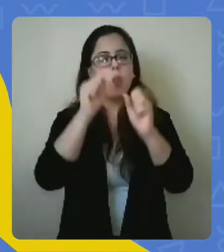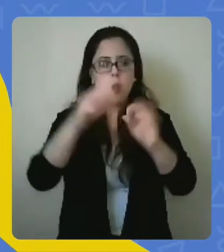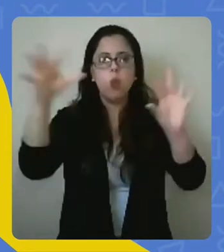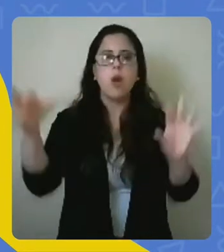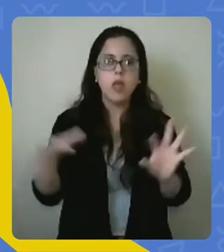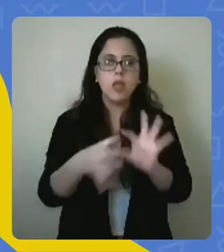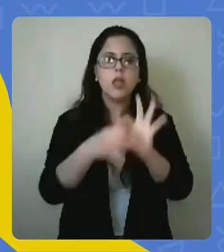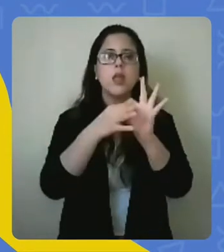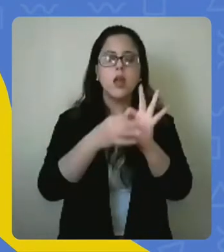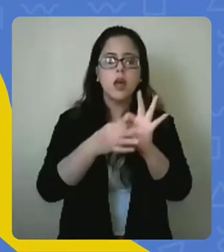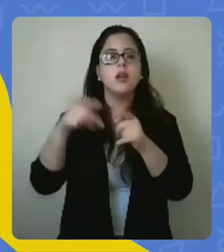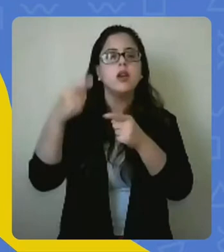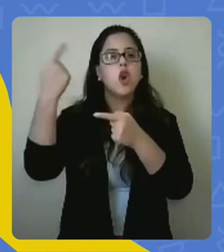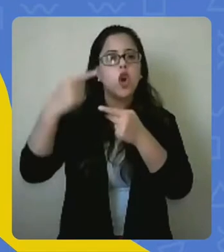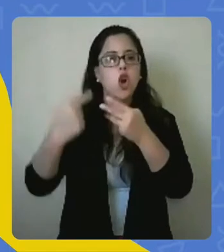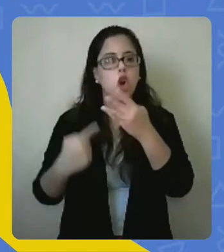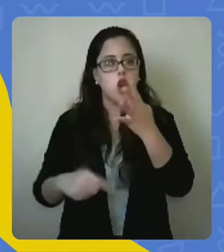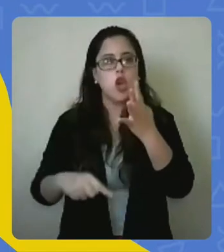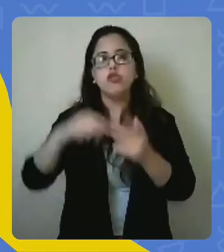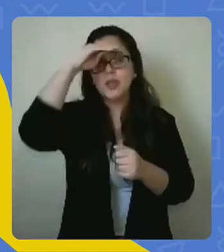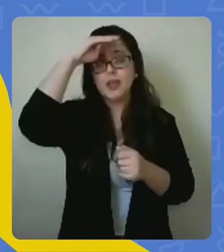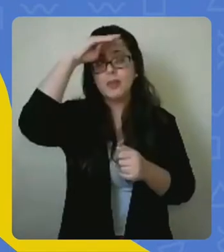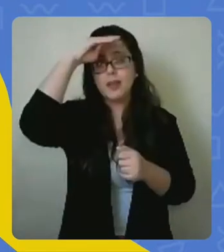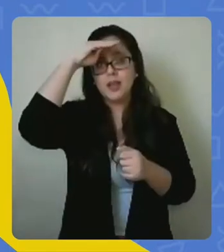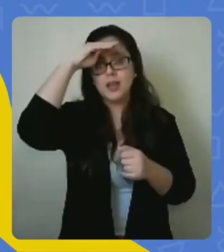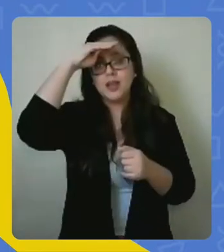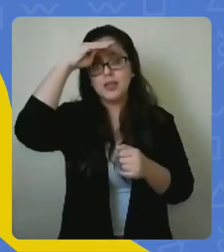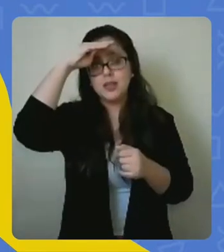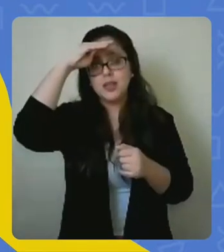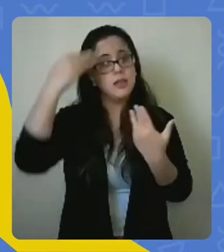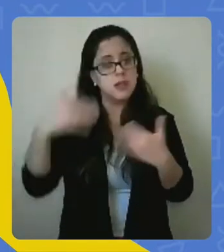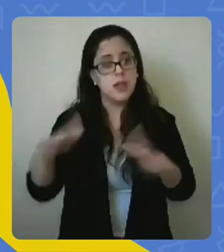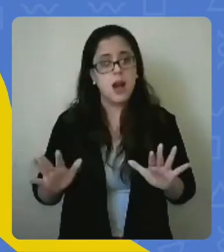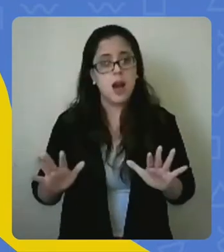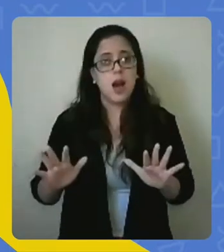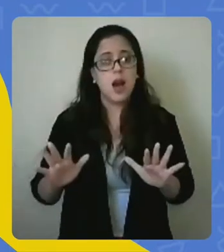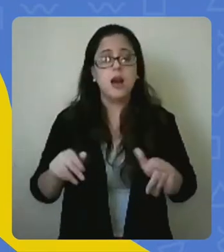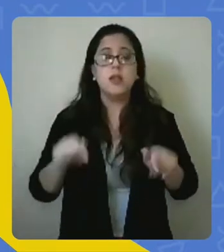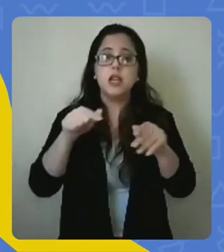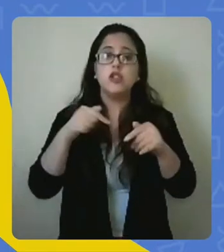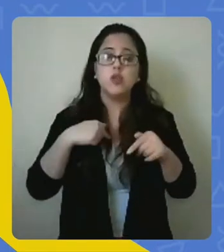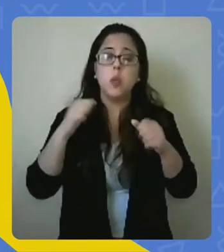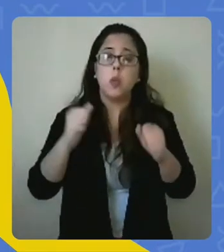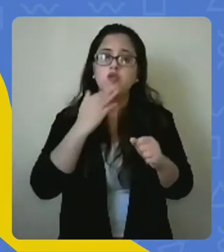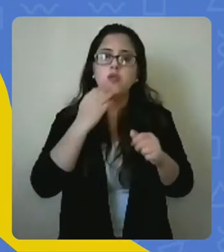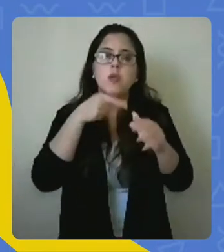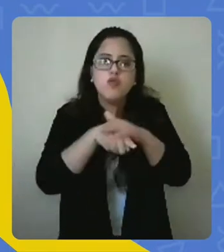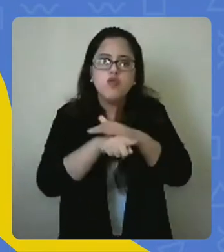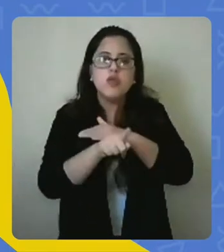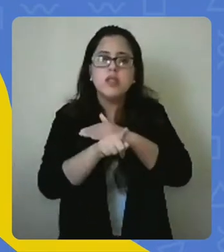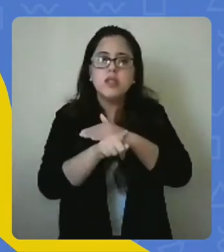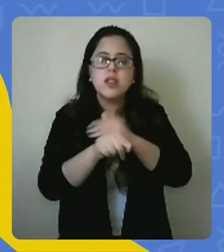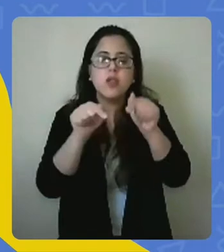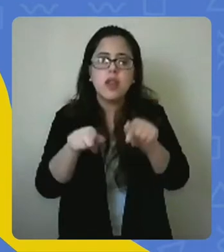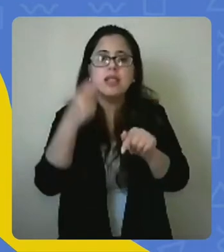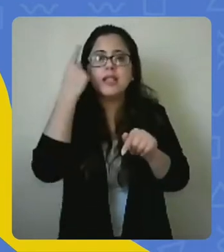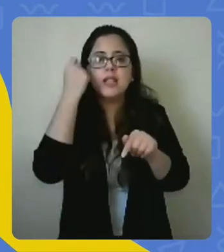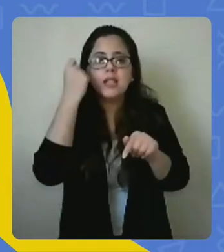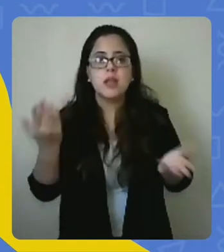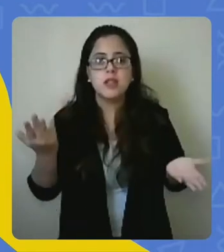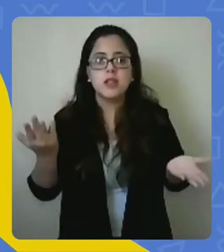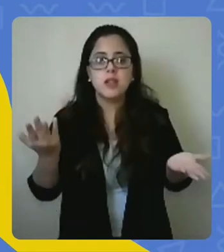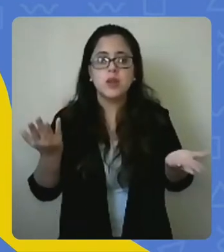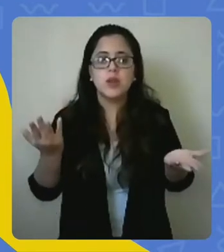otras vivencias ya experimentadas, y que entonces yo puedo ir como profundizando en este entendimiento. Como